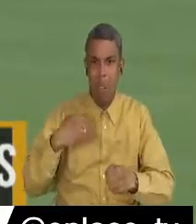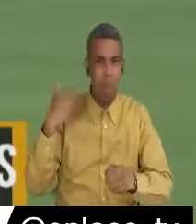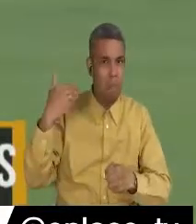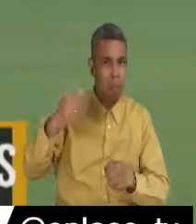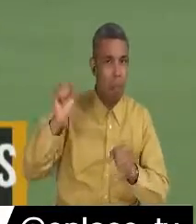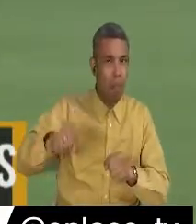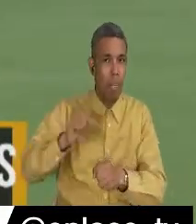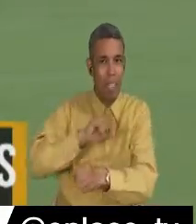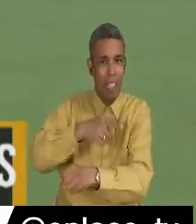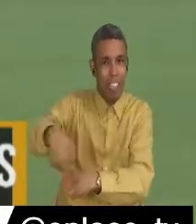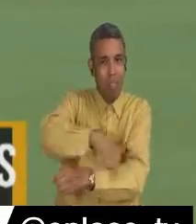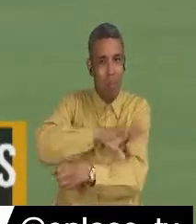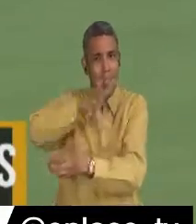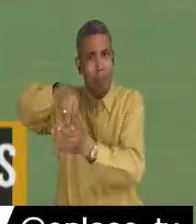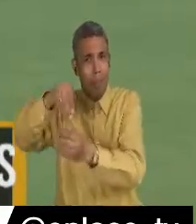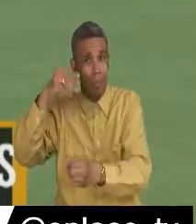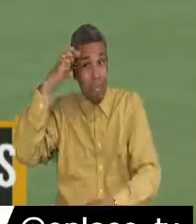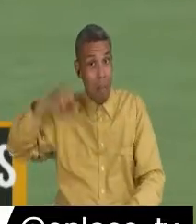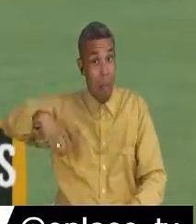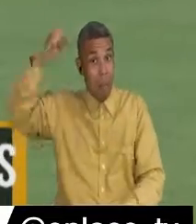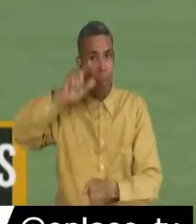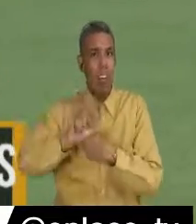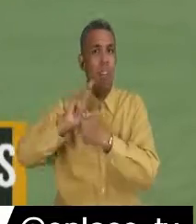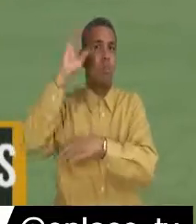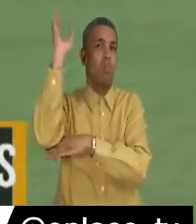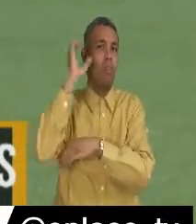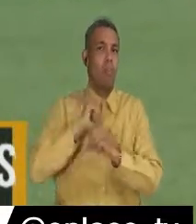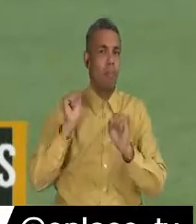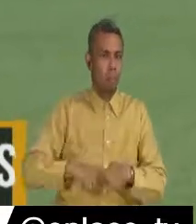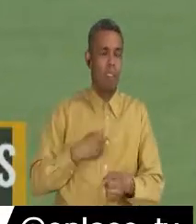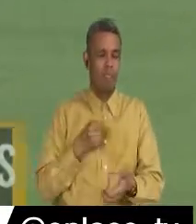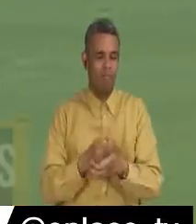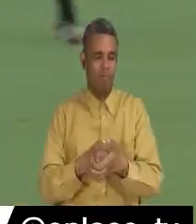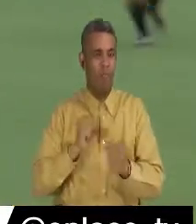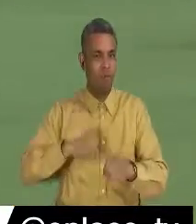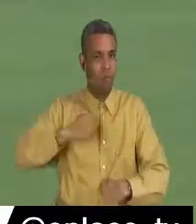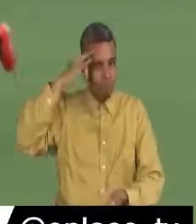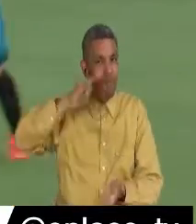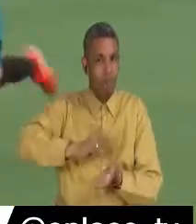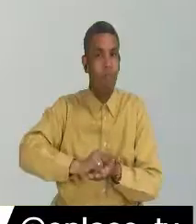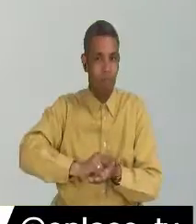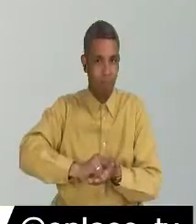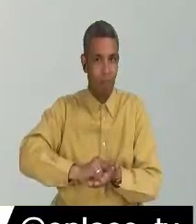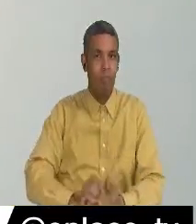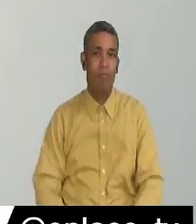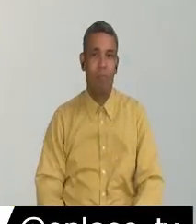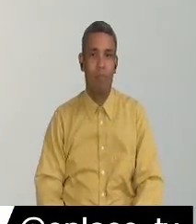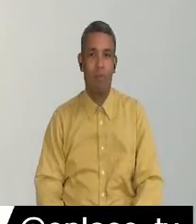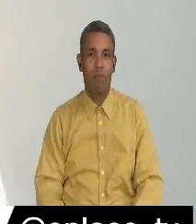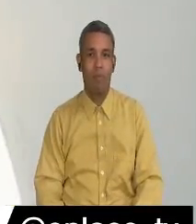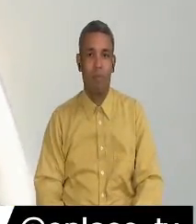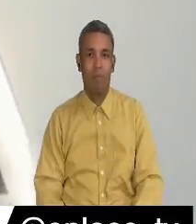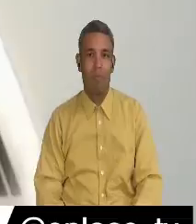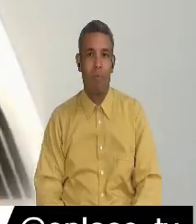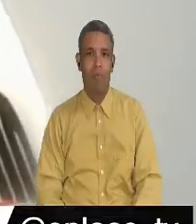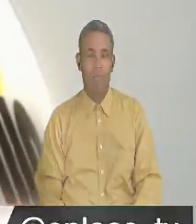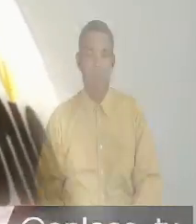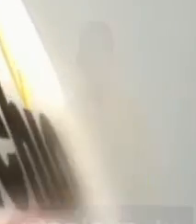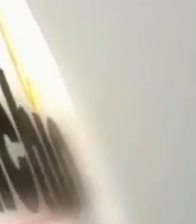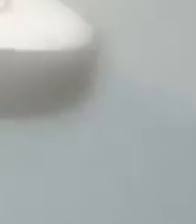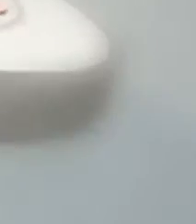que han demostrado estas jugadoras que pueden competir sin duda alguna en el torneo profesional de fútbol femenino. Hasta aquí los deportes,